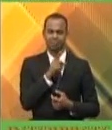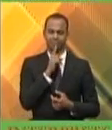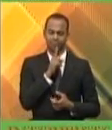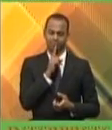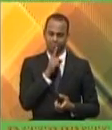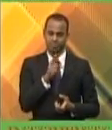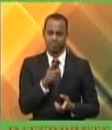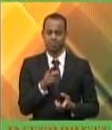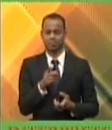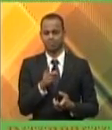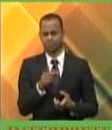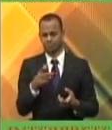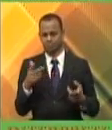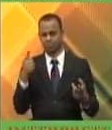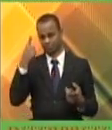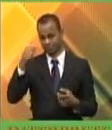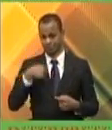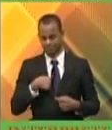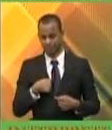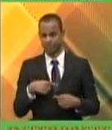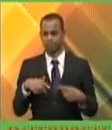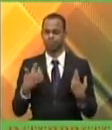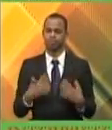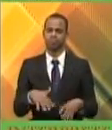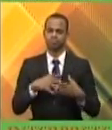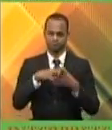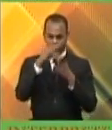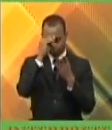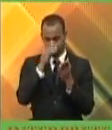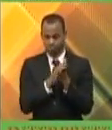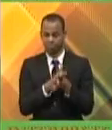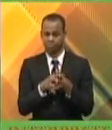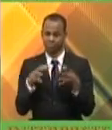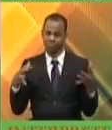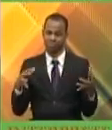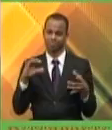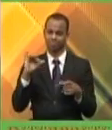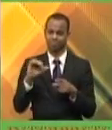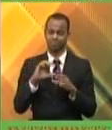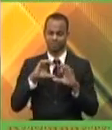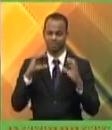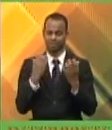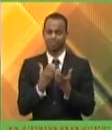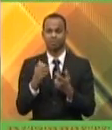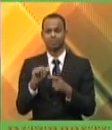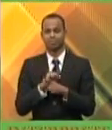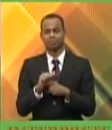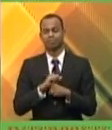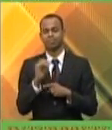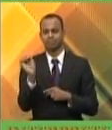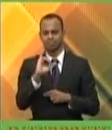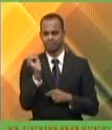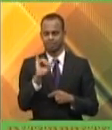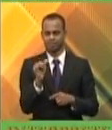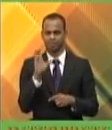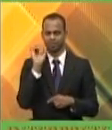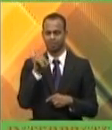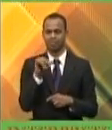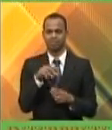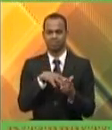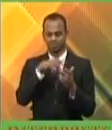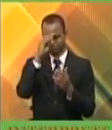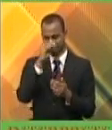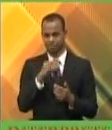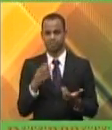muy gratificante para mí personalmente yo aprendí muchísimo en ese curso y aprendí también en ese curso